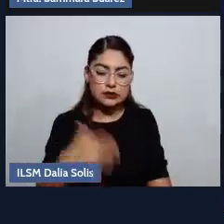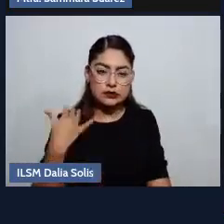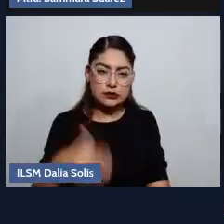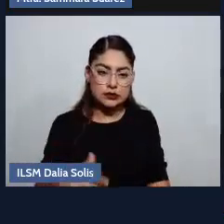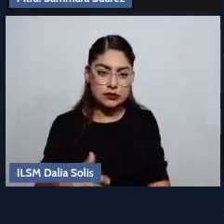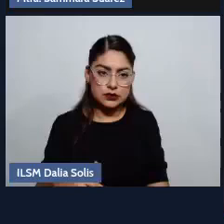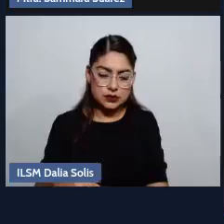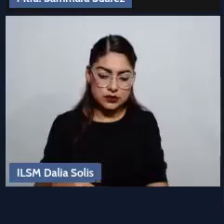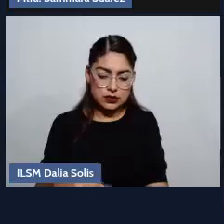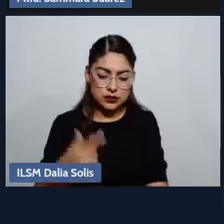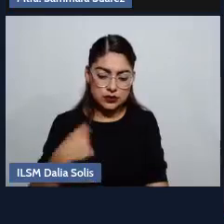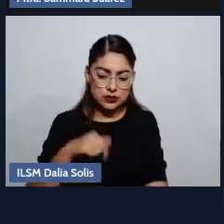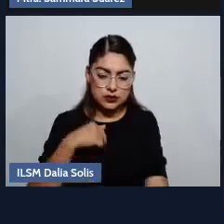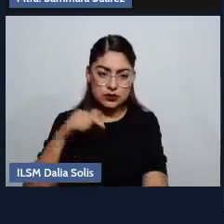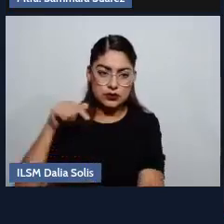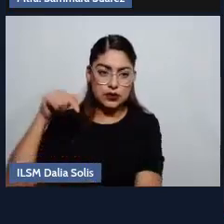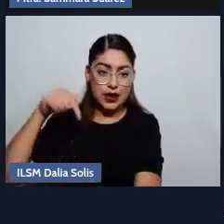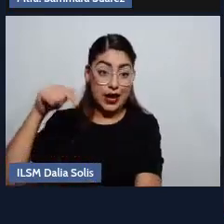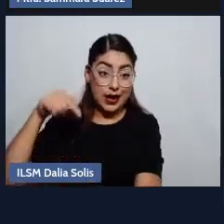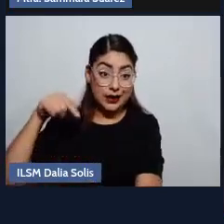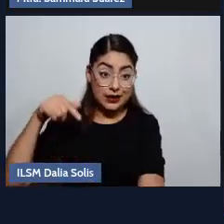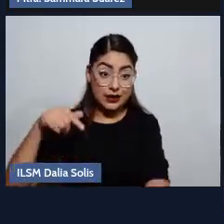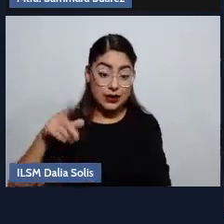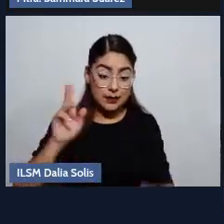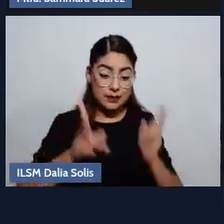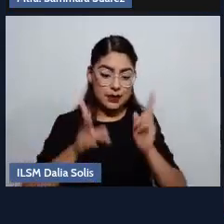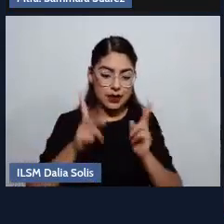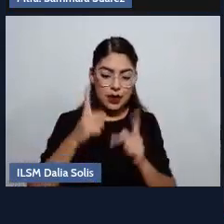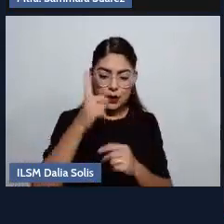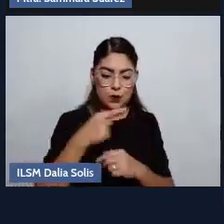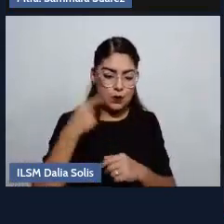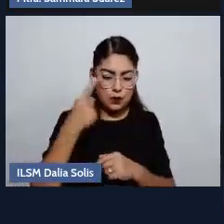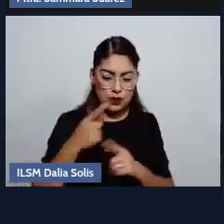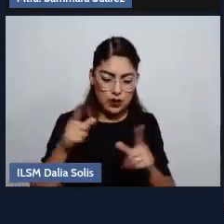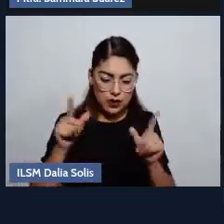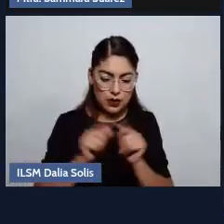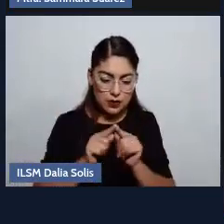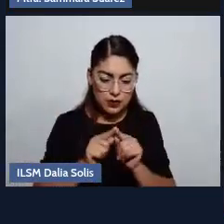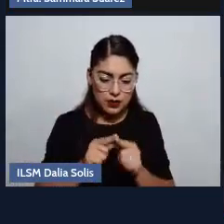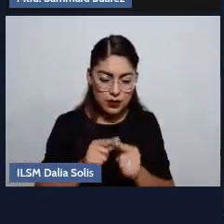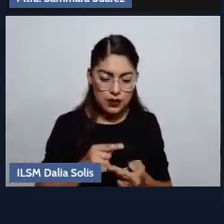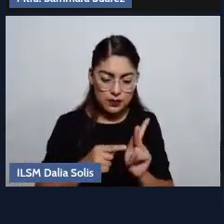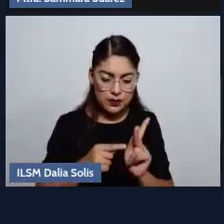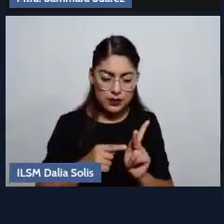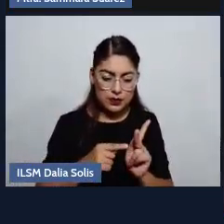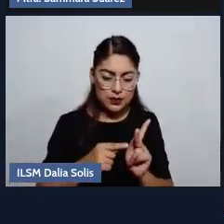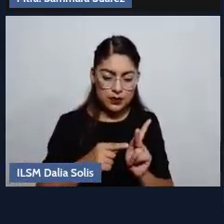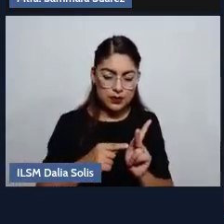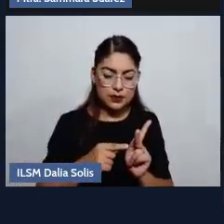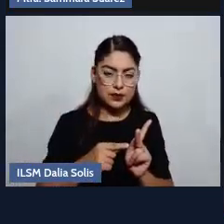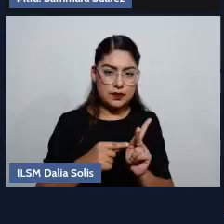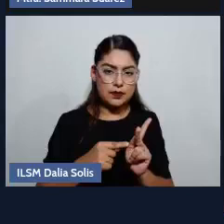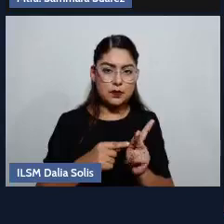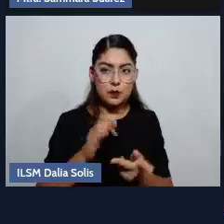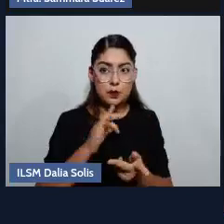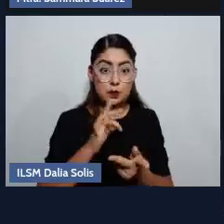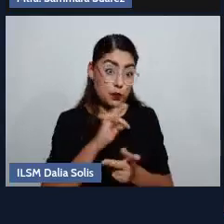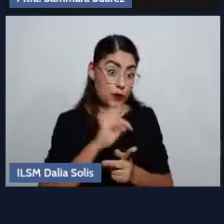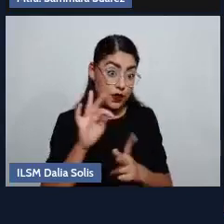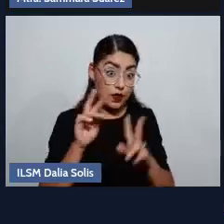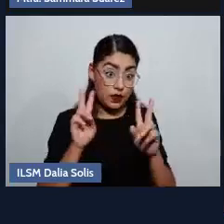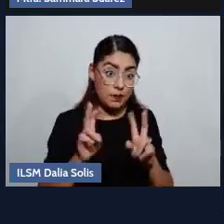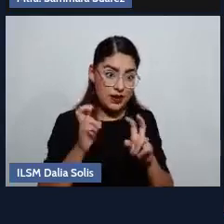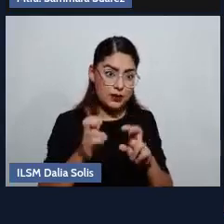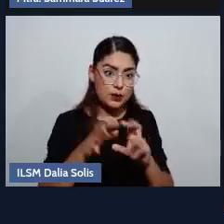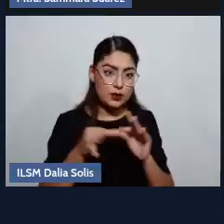pero esto da para dos, más. Tres, porque sí, claro, ¿no? O sea, y platicando, pues a mí me